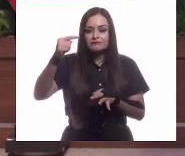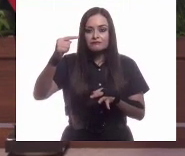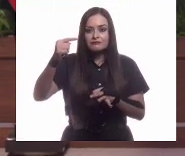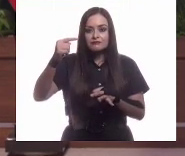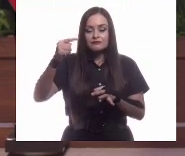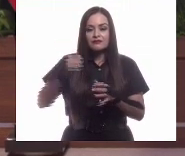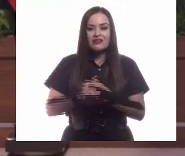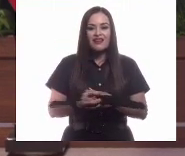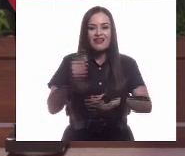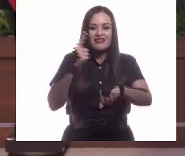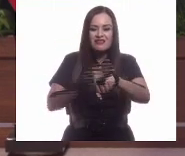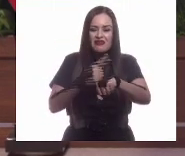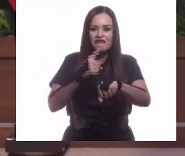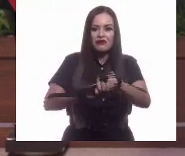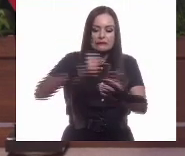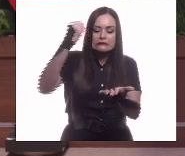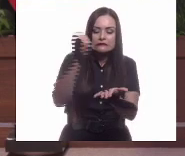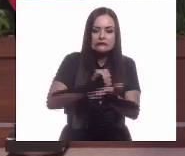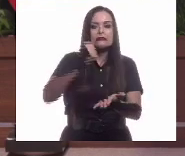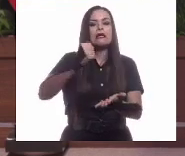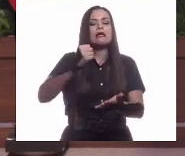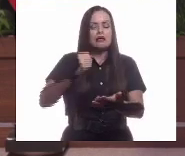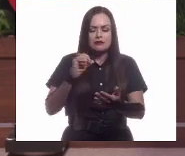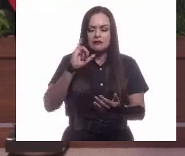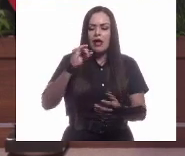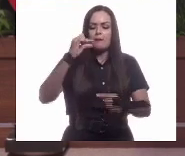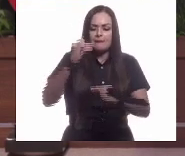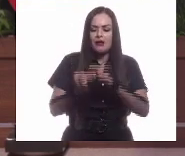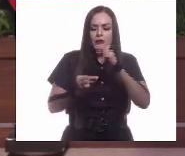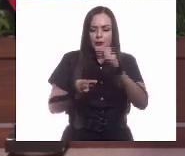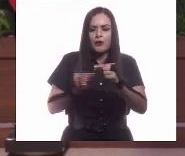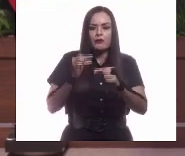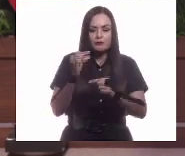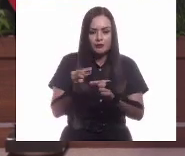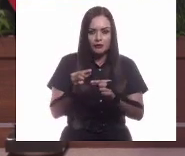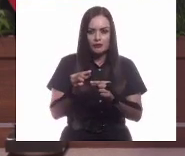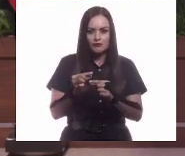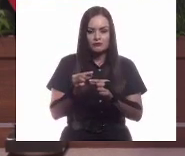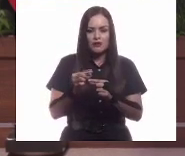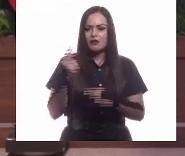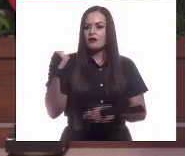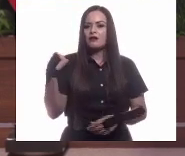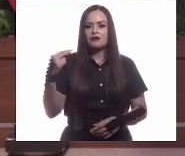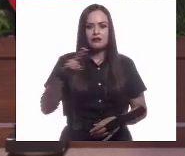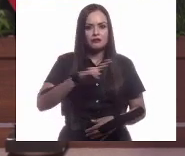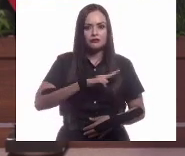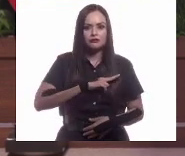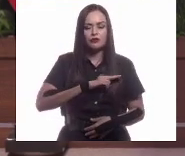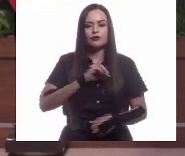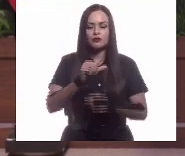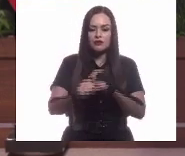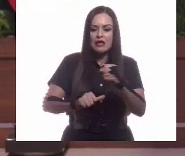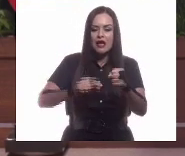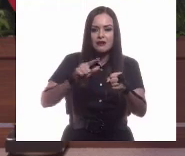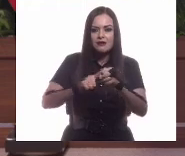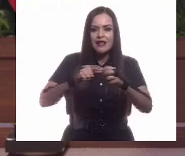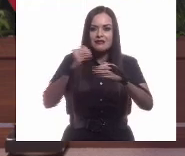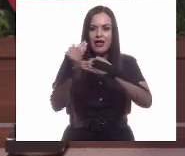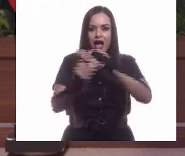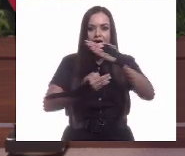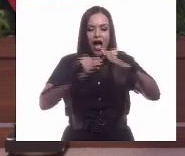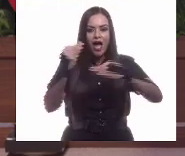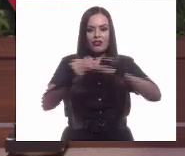de tuberculosis y ahí vamos. No pararemos hasta que podamos suministrar cárnicos a toda la